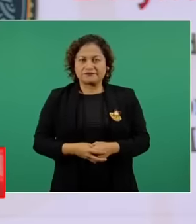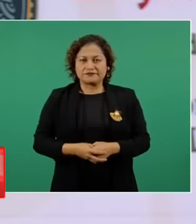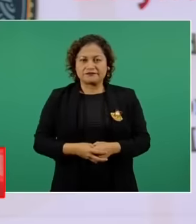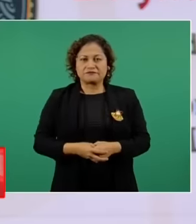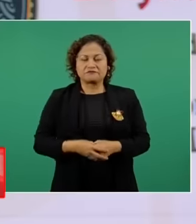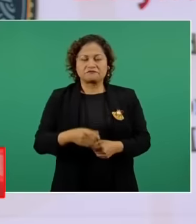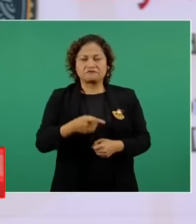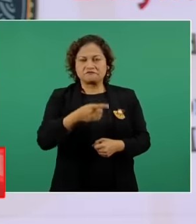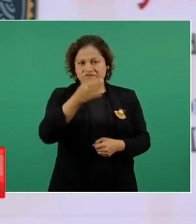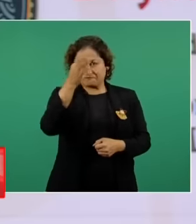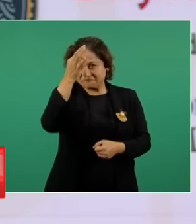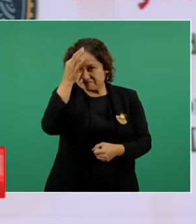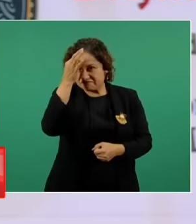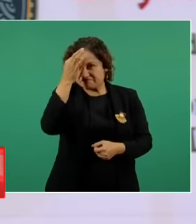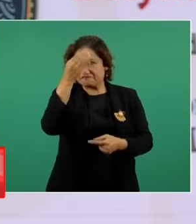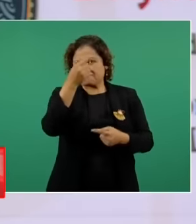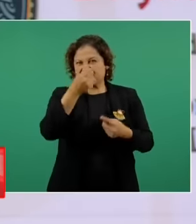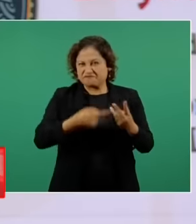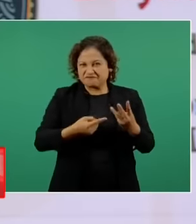borriquísimo,